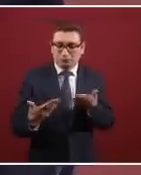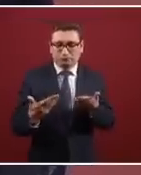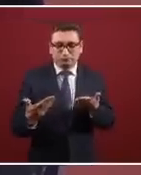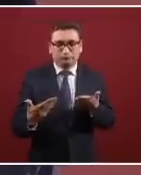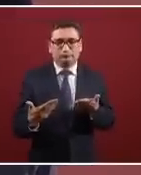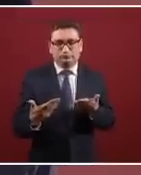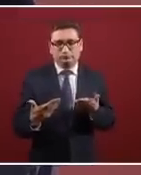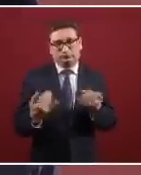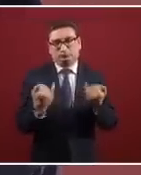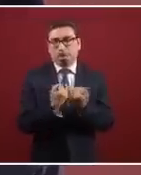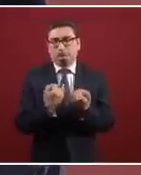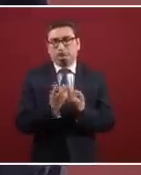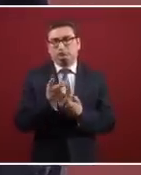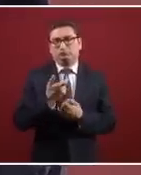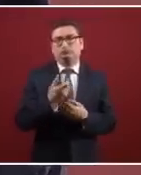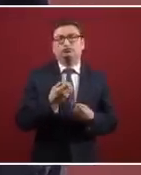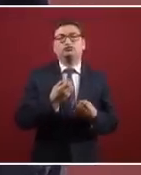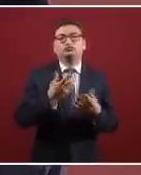hasta precios.